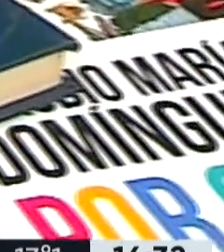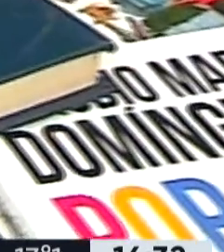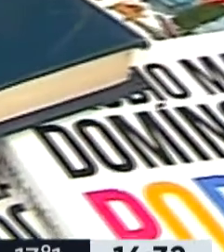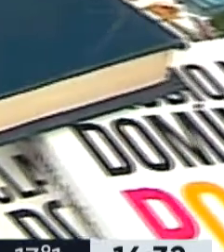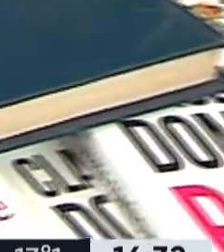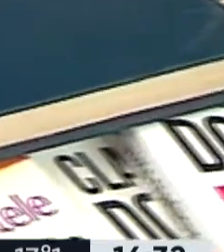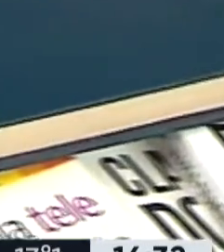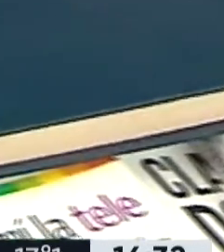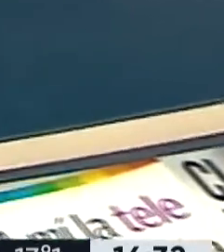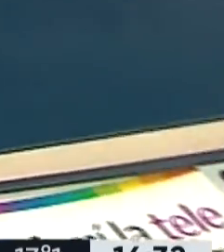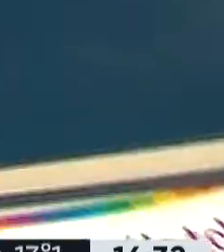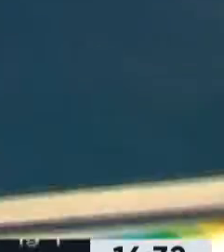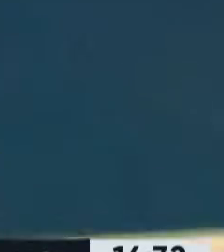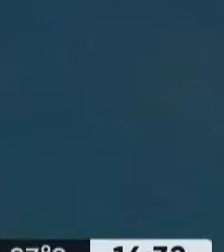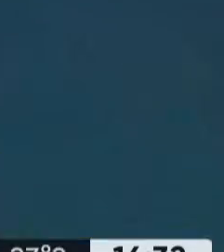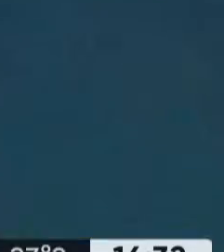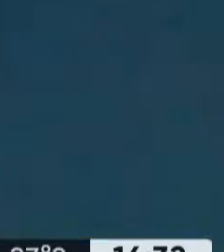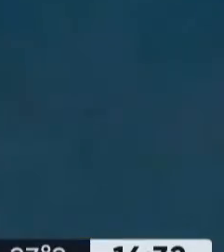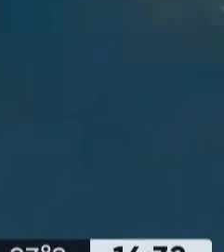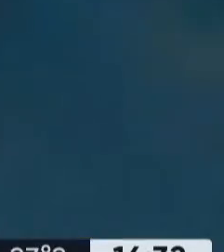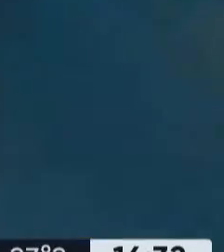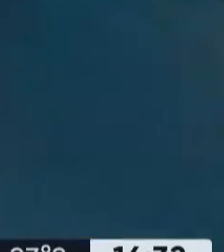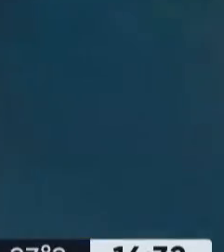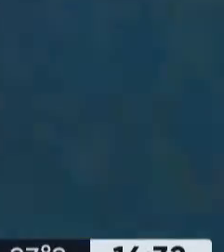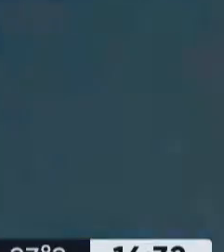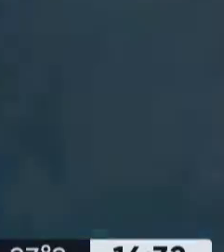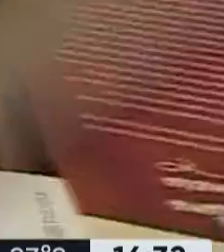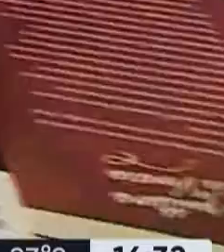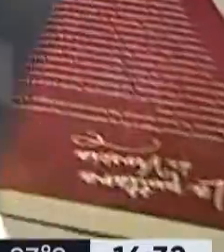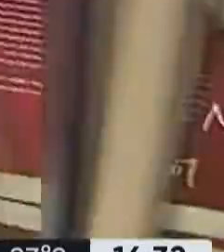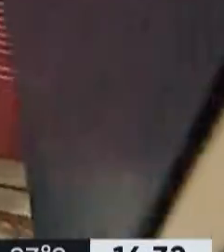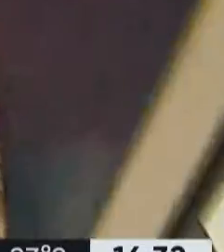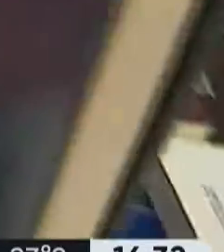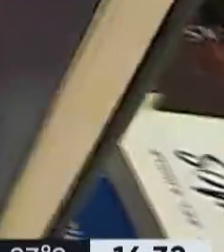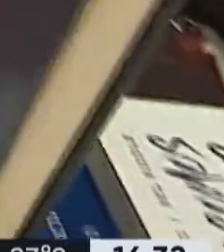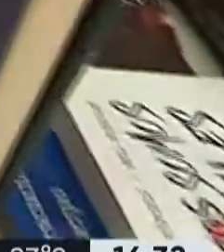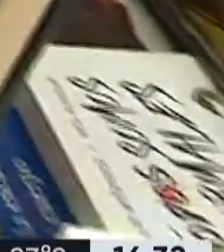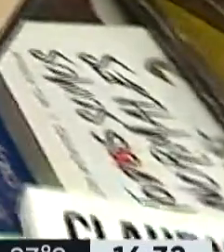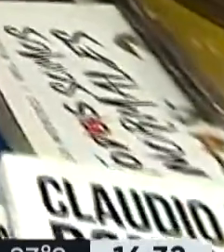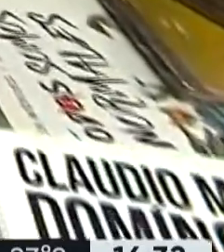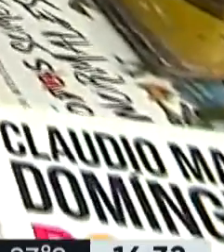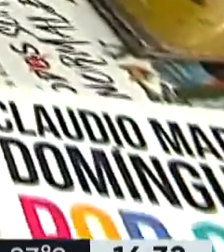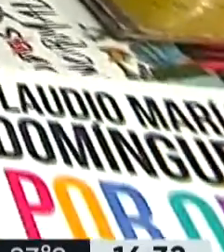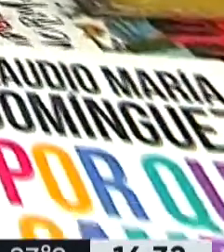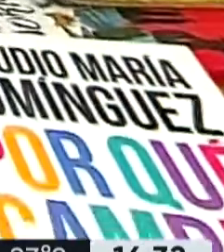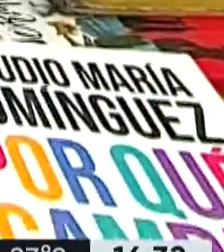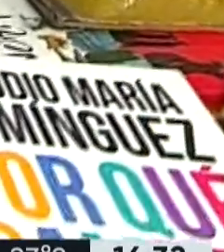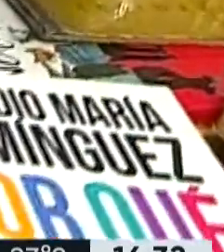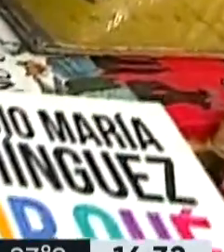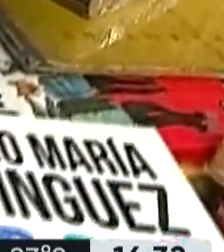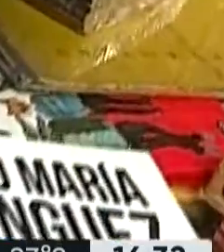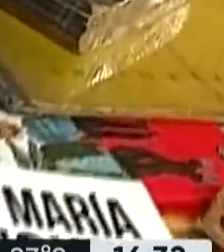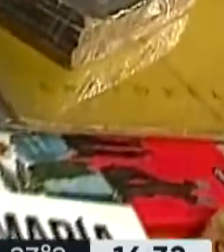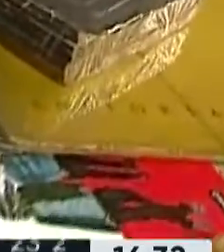muy... para mí tiene un valor muy especial. Este libro es toda la iconografía